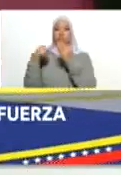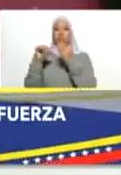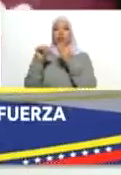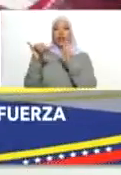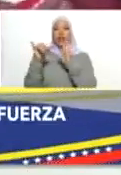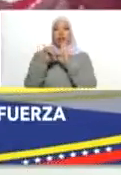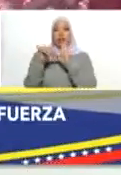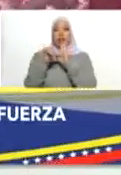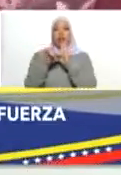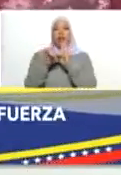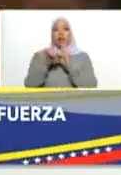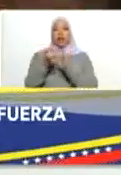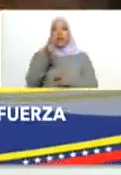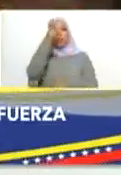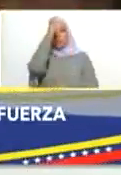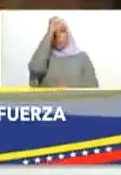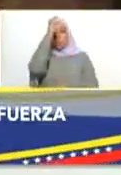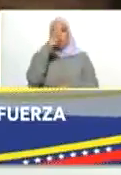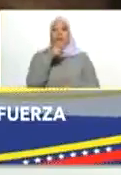fronteriza de Turquía y Siria,